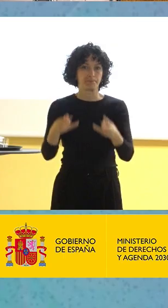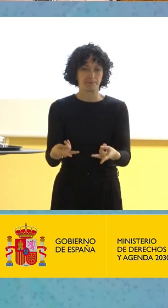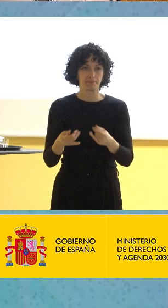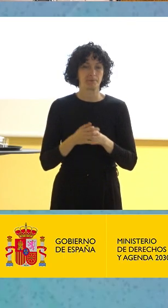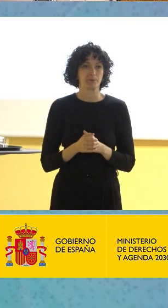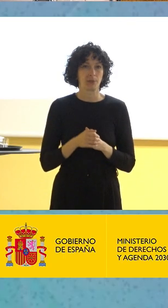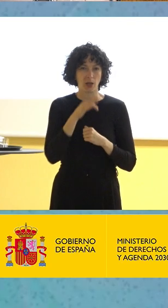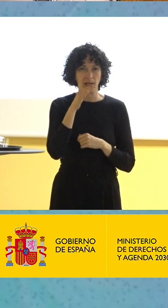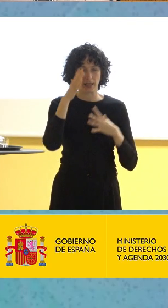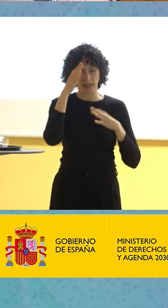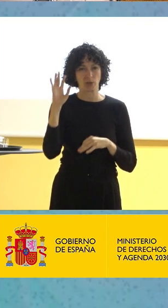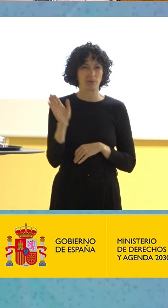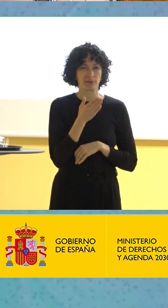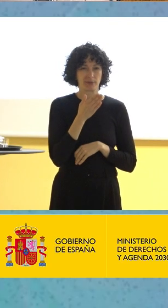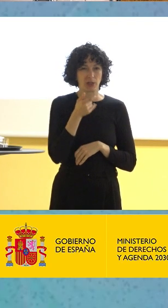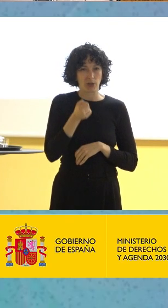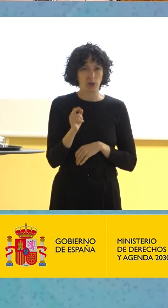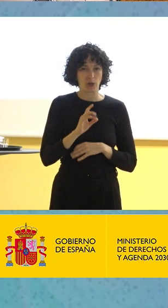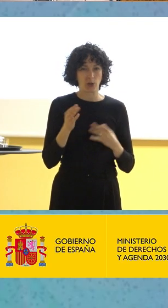Uy, ahora creo que me pasé y no le tenía que haber dado.